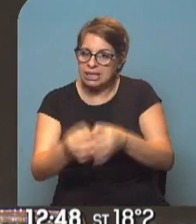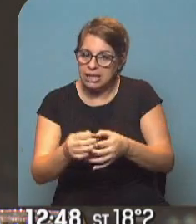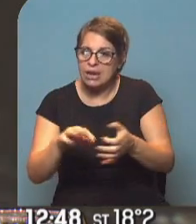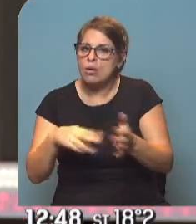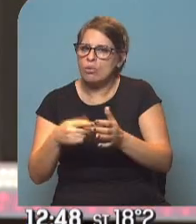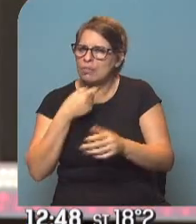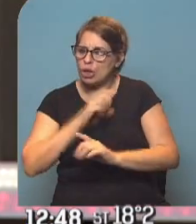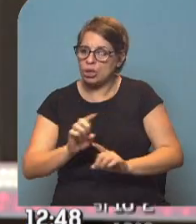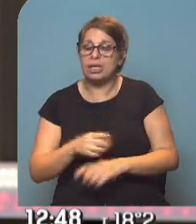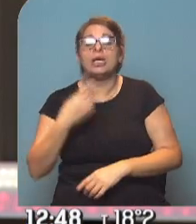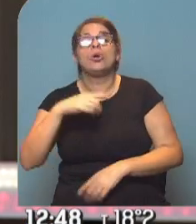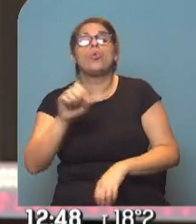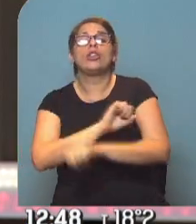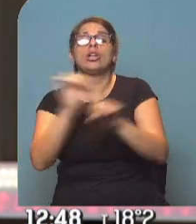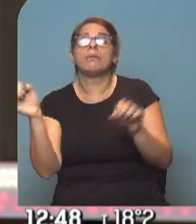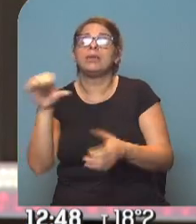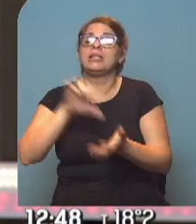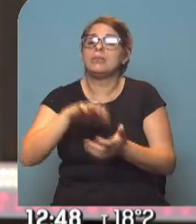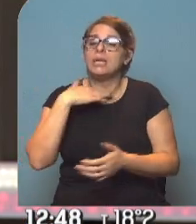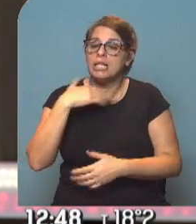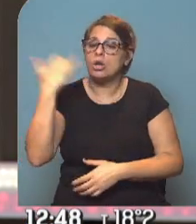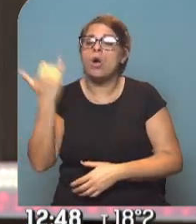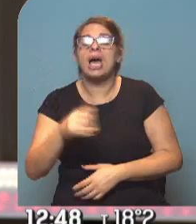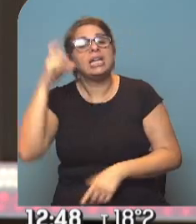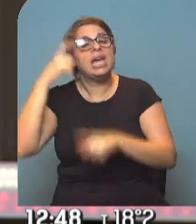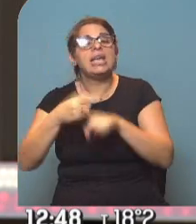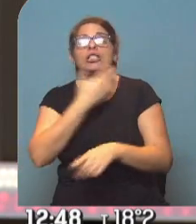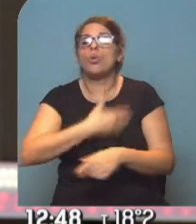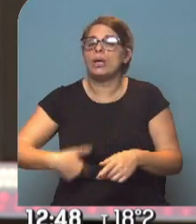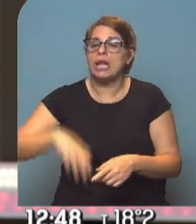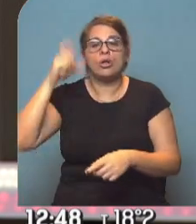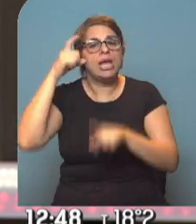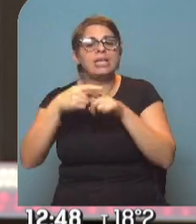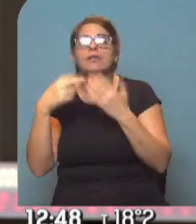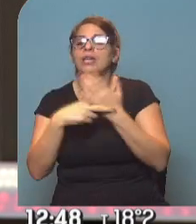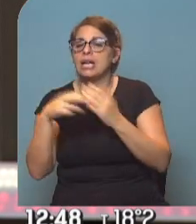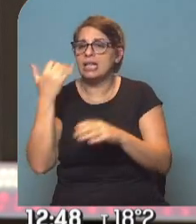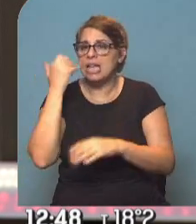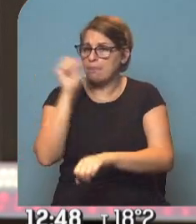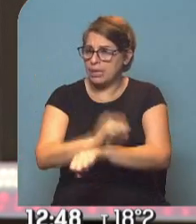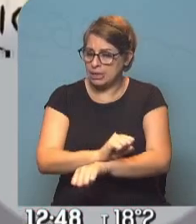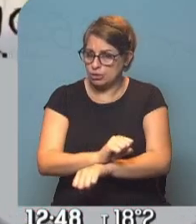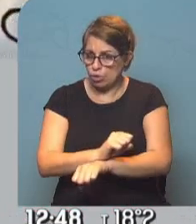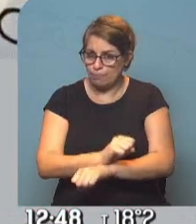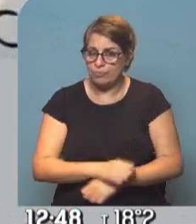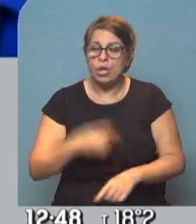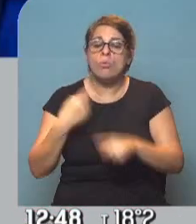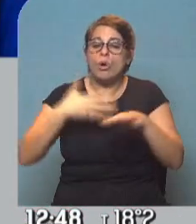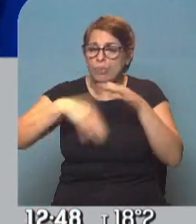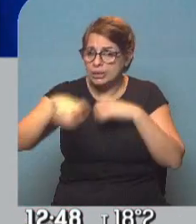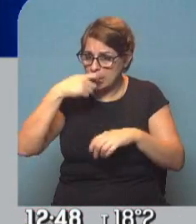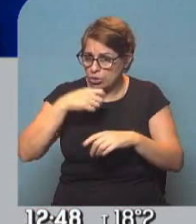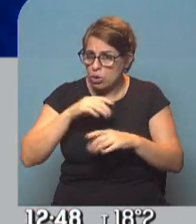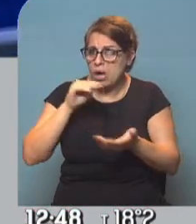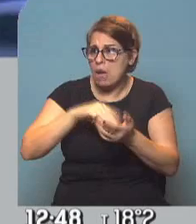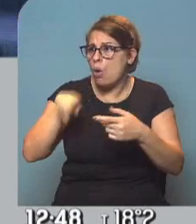dificultades. Cuando ¿no? de repente tenés en México exgobernadores, exfiscales que están detenidos y no solo por narcotráfico, es